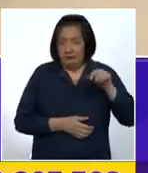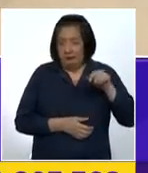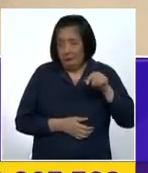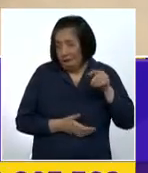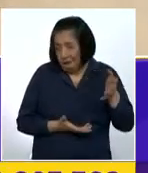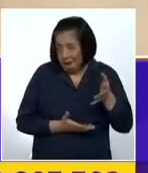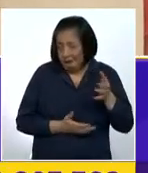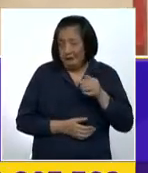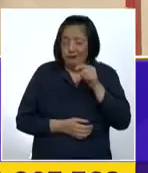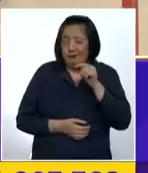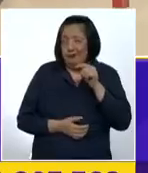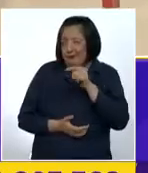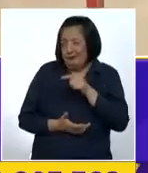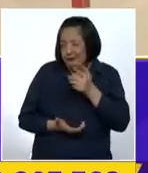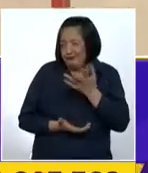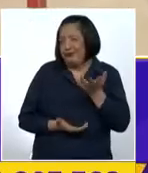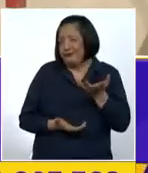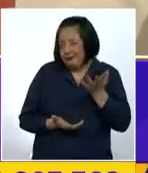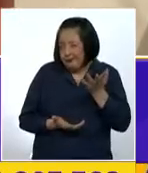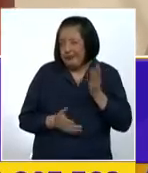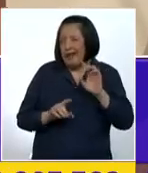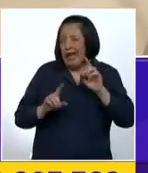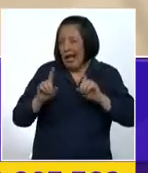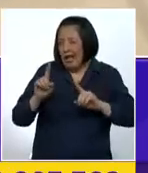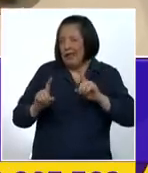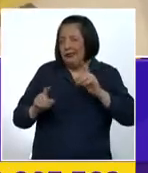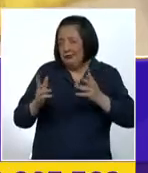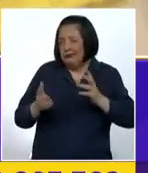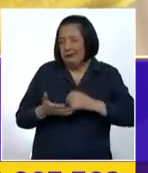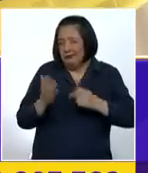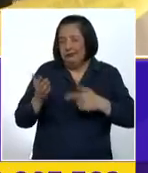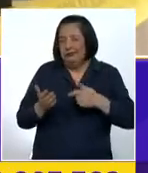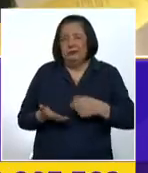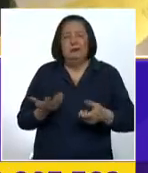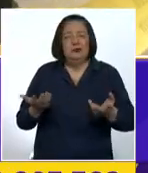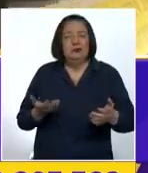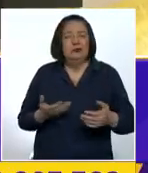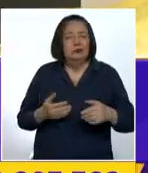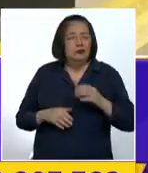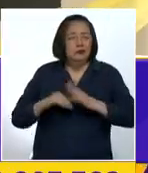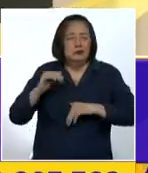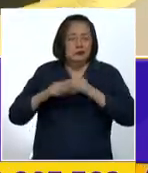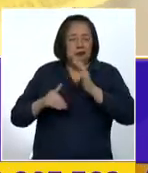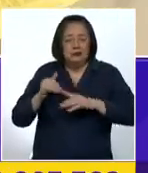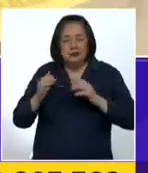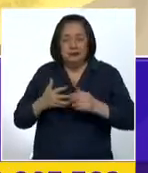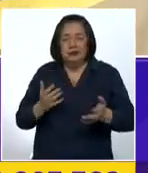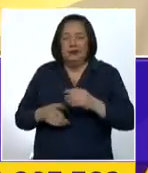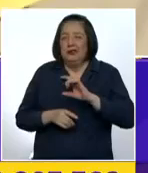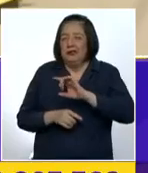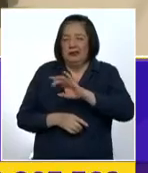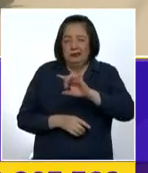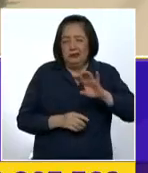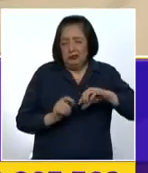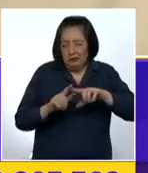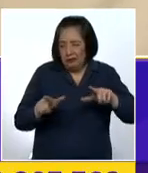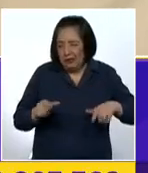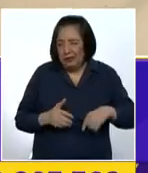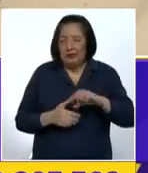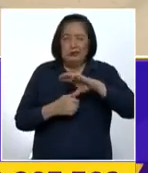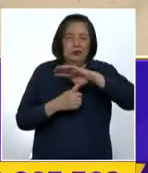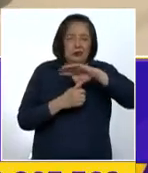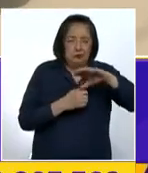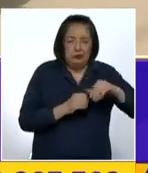persona tenía como un tema pendiente por el tema de cobro de cupos en toda la zona de San Miguel, Pueblo